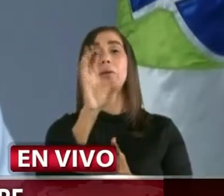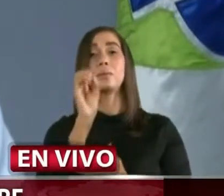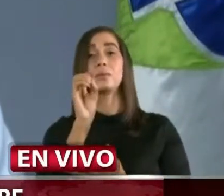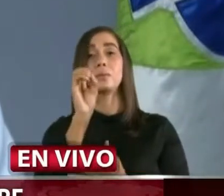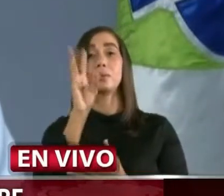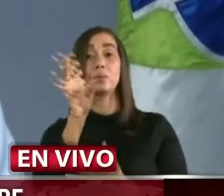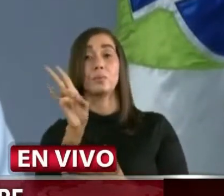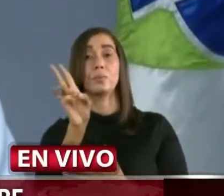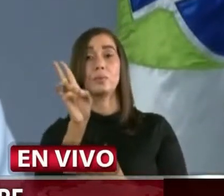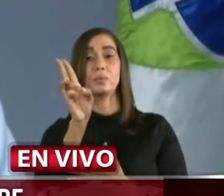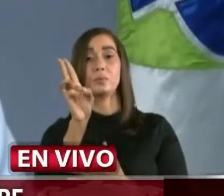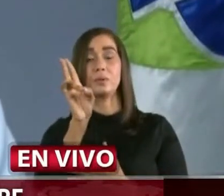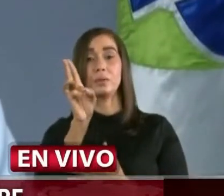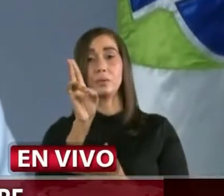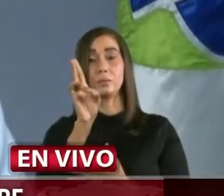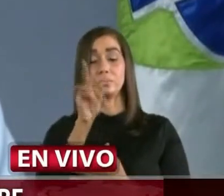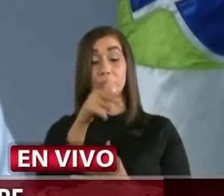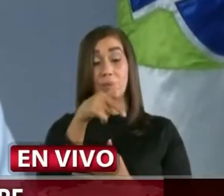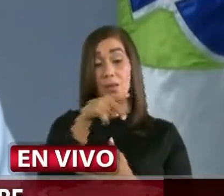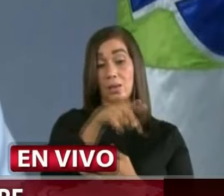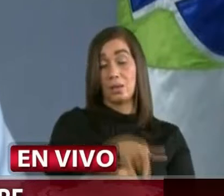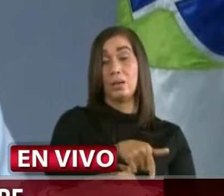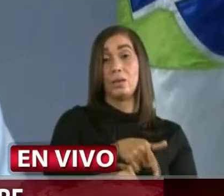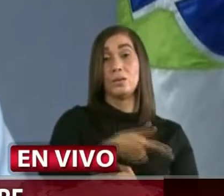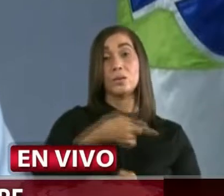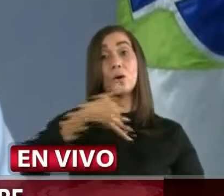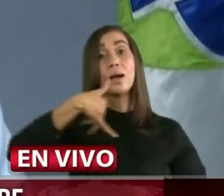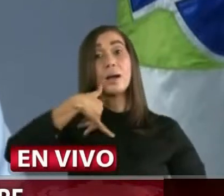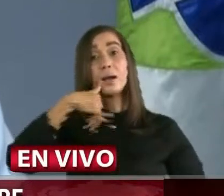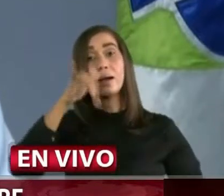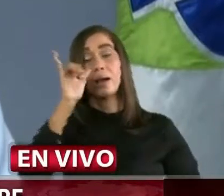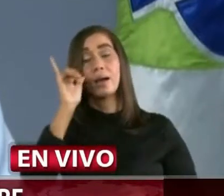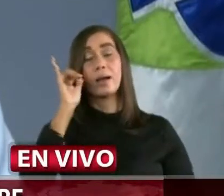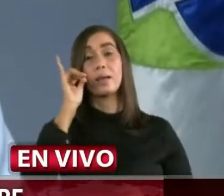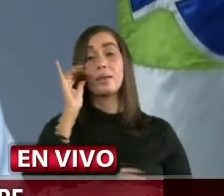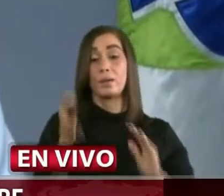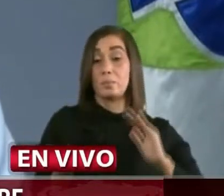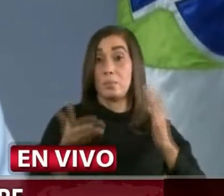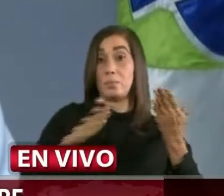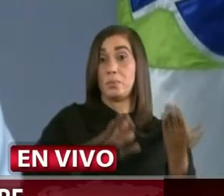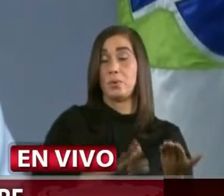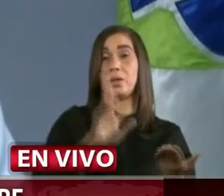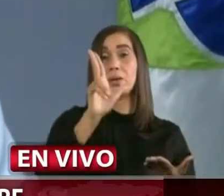115.057 casos, de los cuales en el día de ayer sucedieron